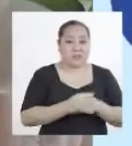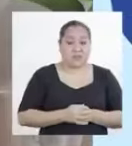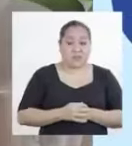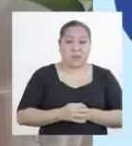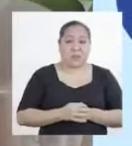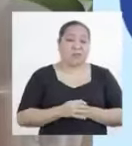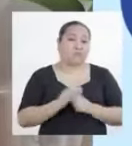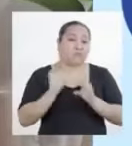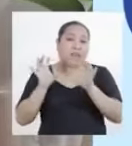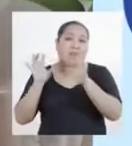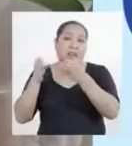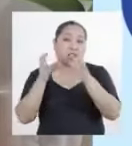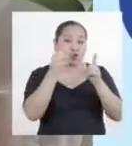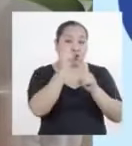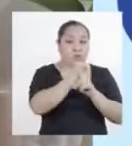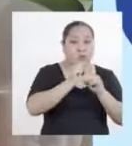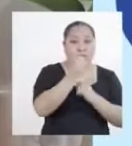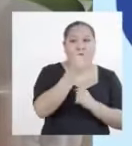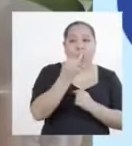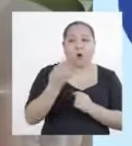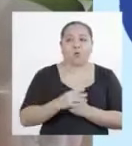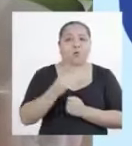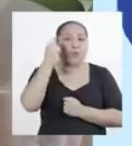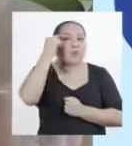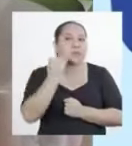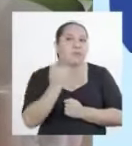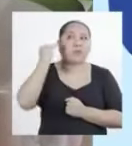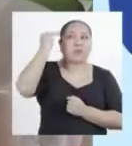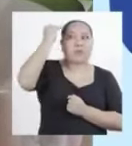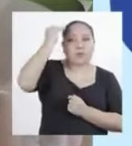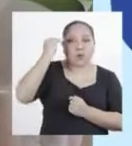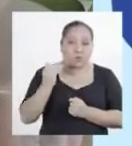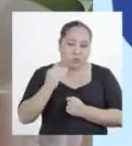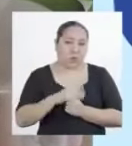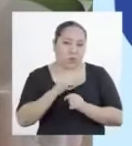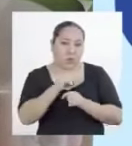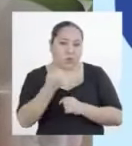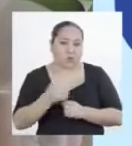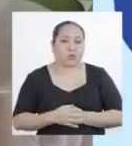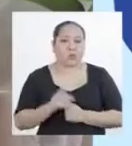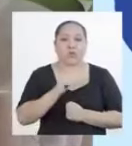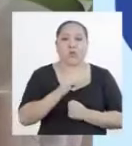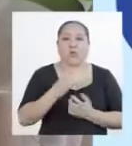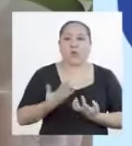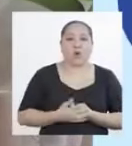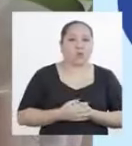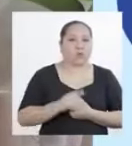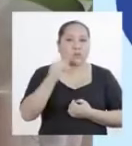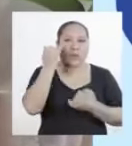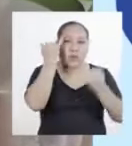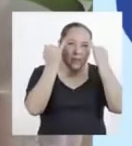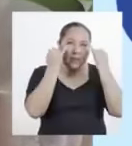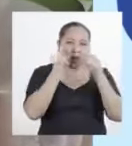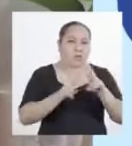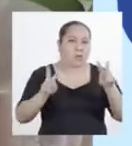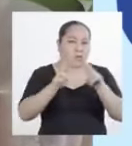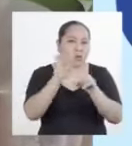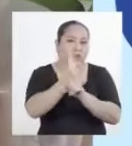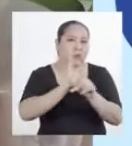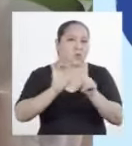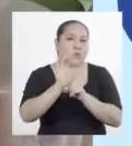diferencias El estatus social ha hecho que algunos se crean superiores a otros No existe una conciencia